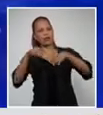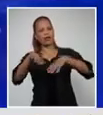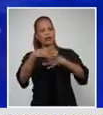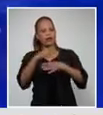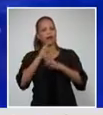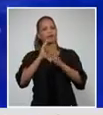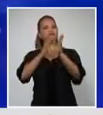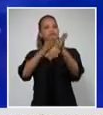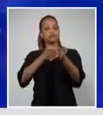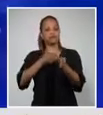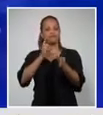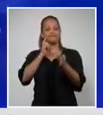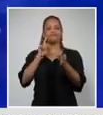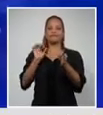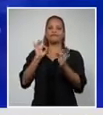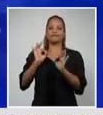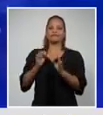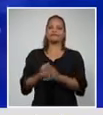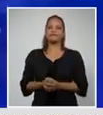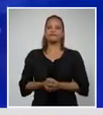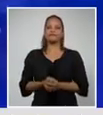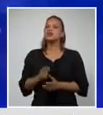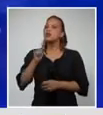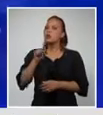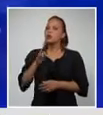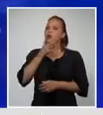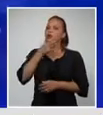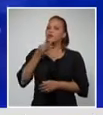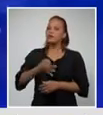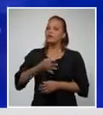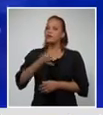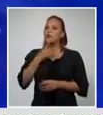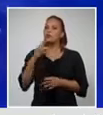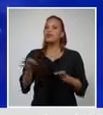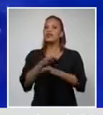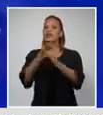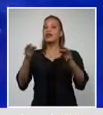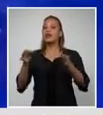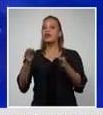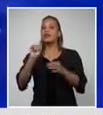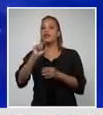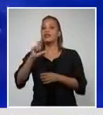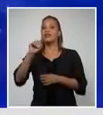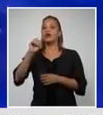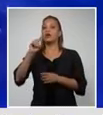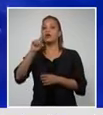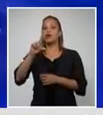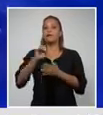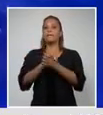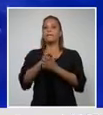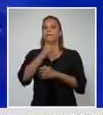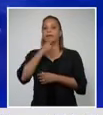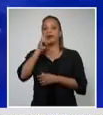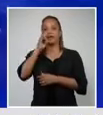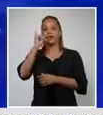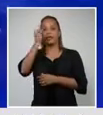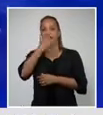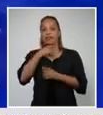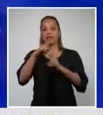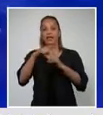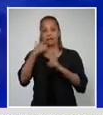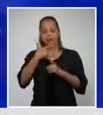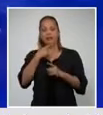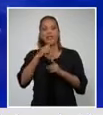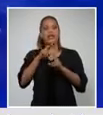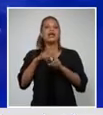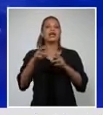y demás. Hoy tenemos, por cierto, hablando de nuestros niños, un regalo de la Colmenita, como ya se ha hecho habitual cada domingo. Y damos la